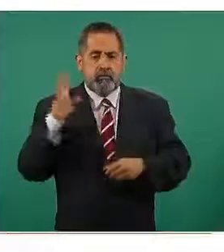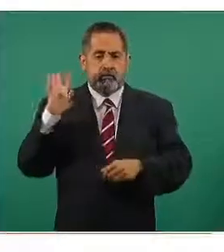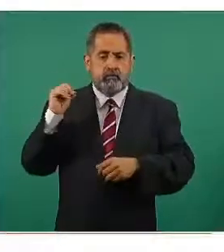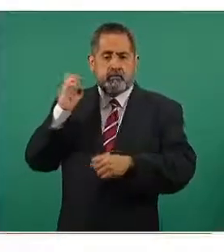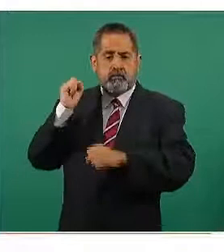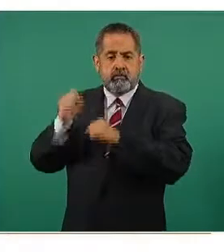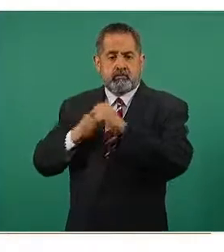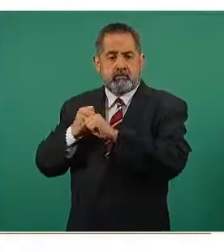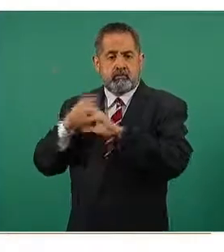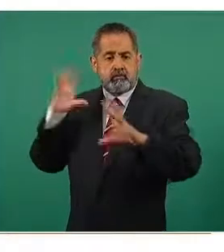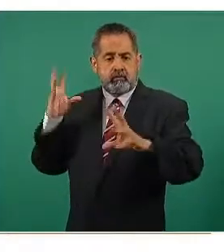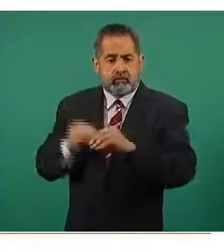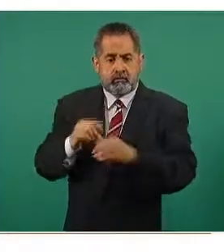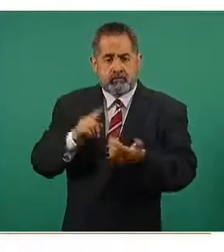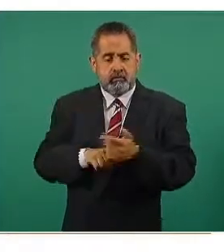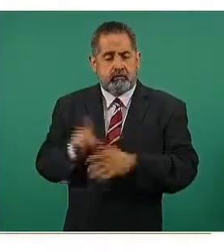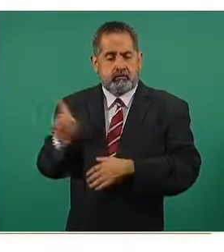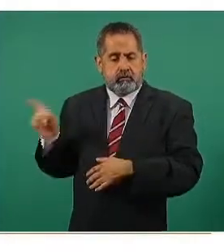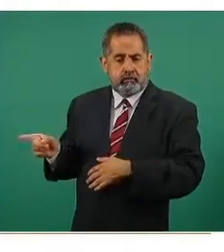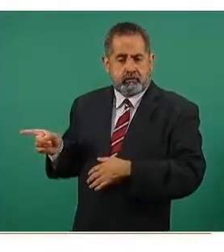años